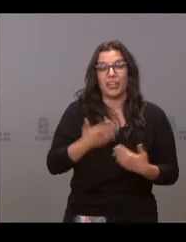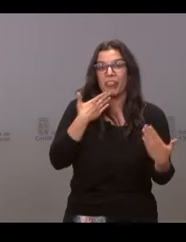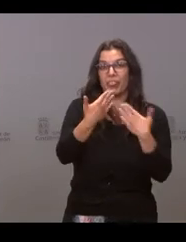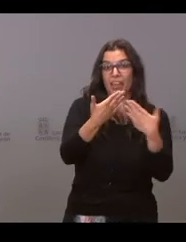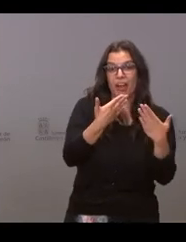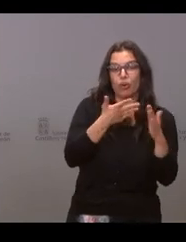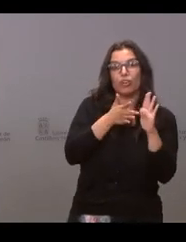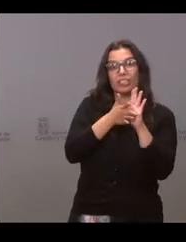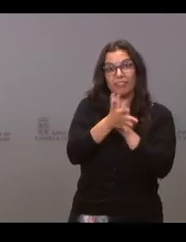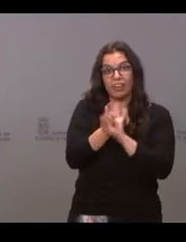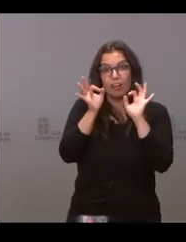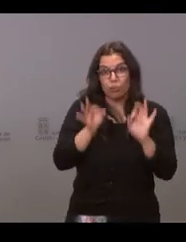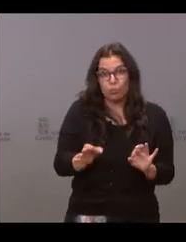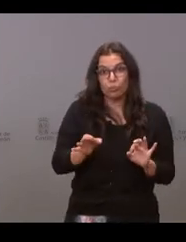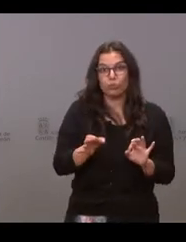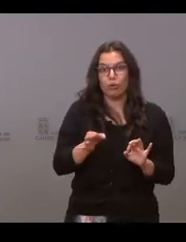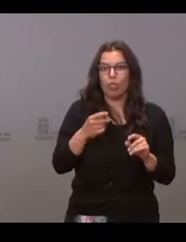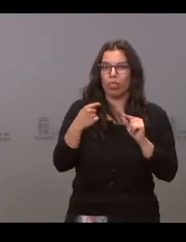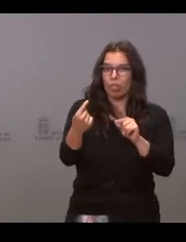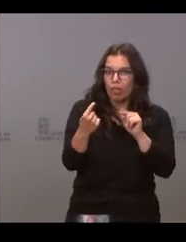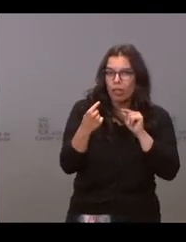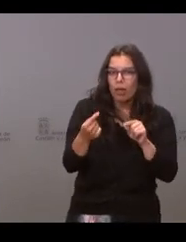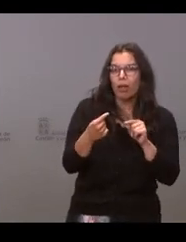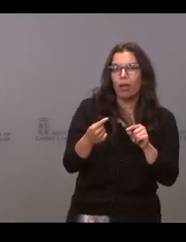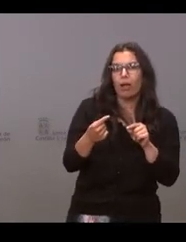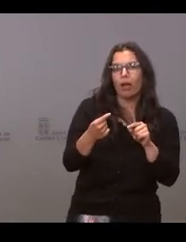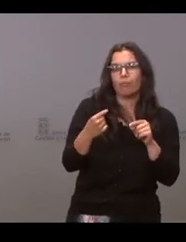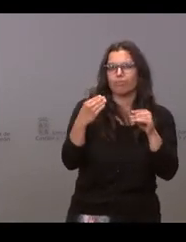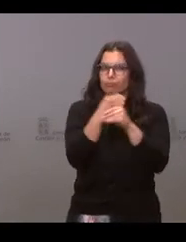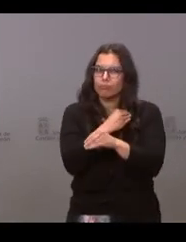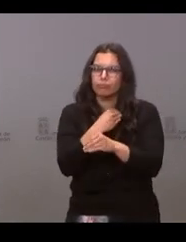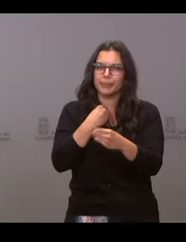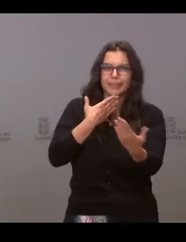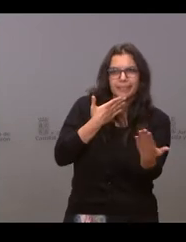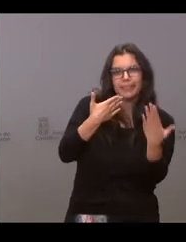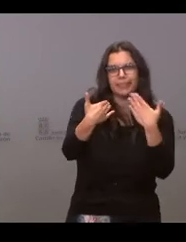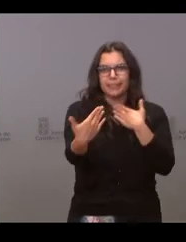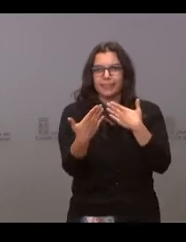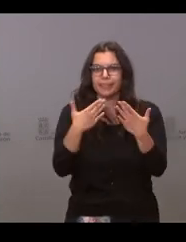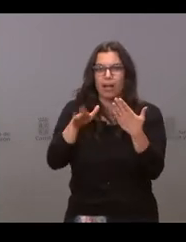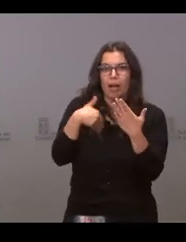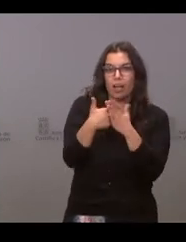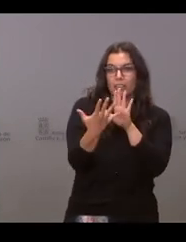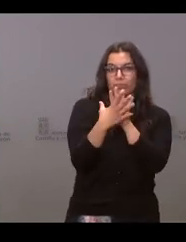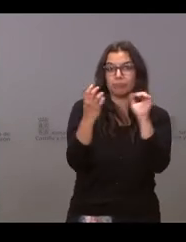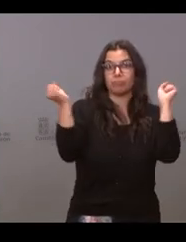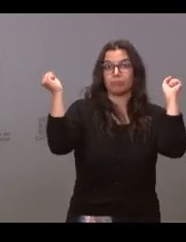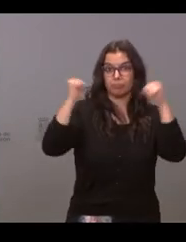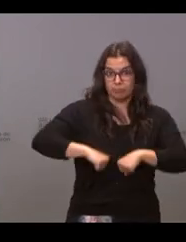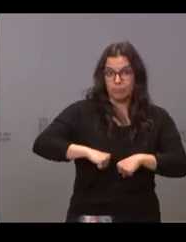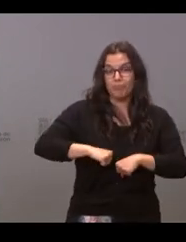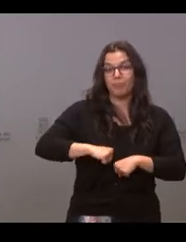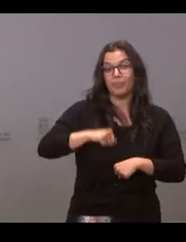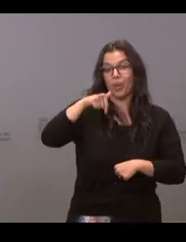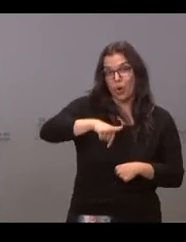precisamente eso debatir discrepar dialogar y acordar y hoy estamos en la parte